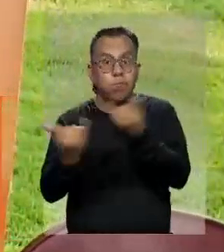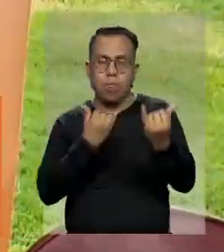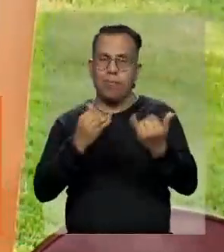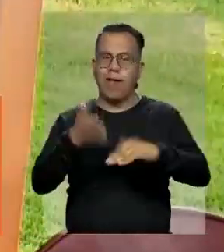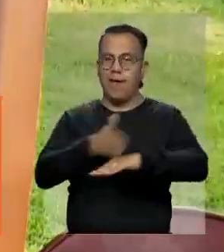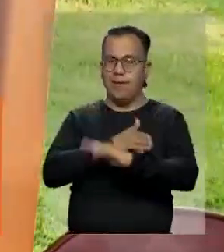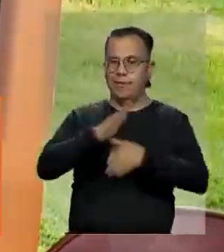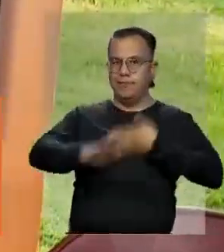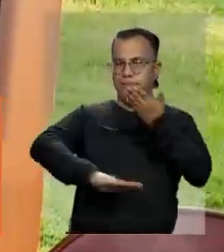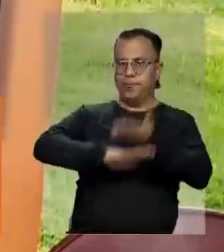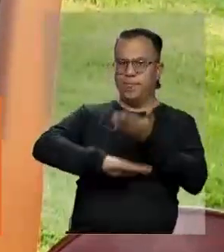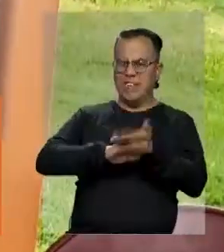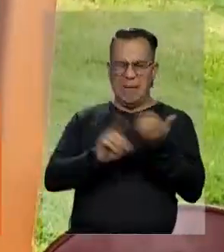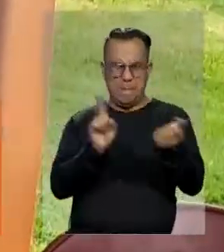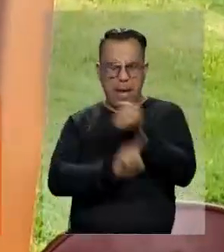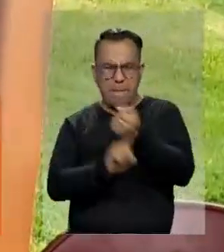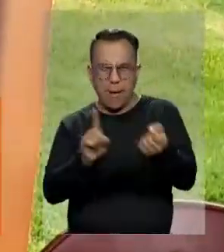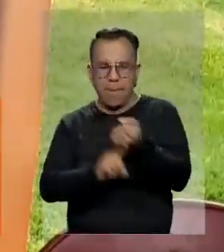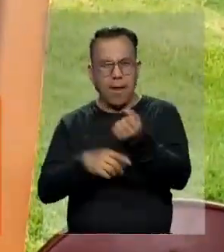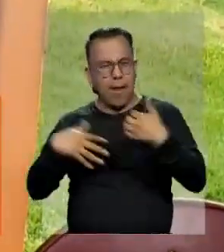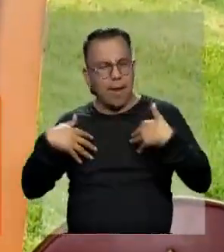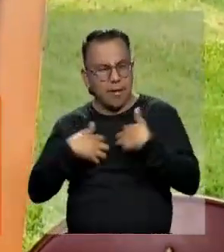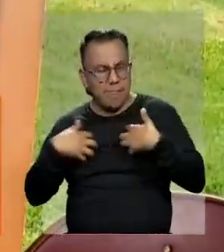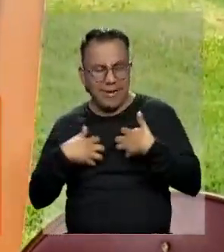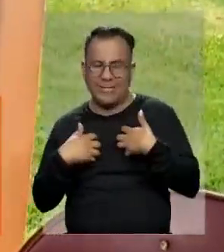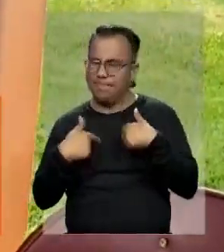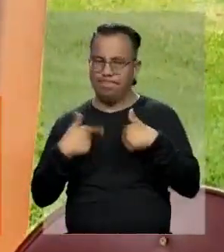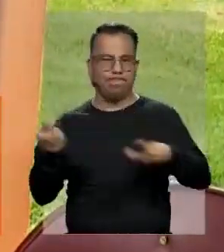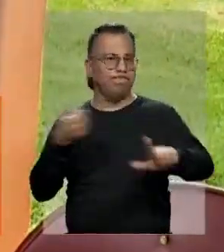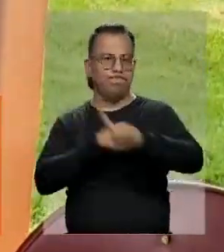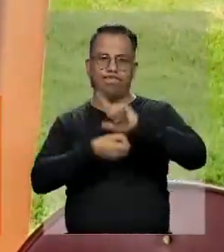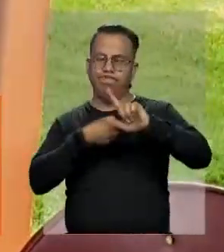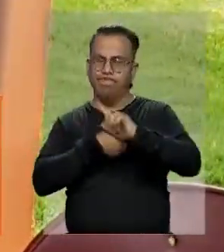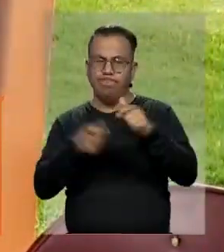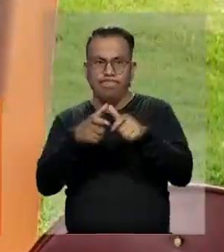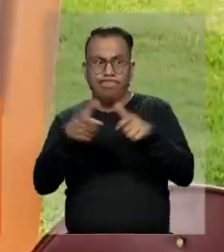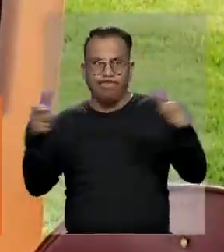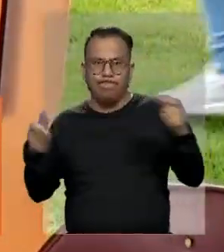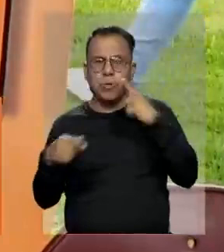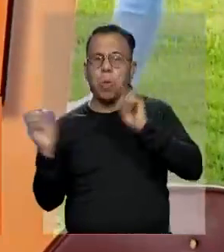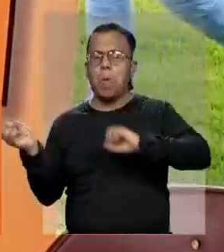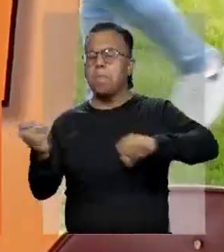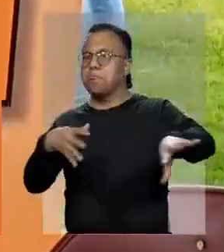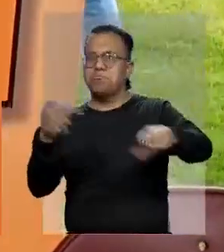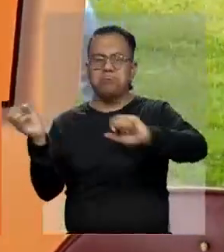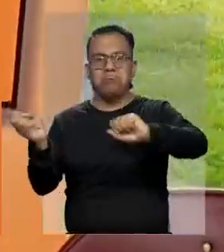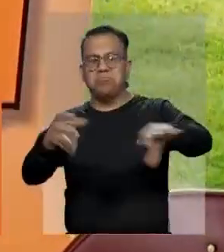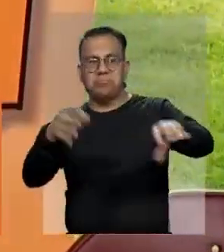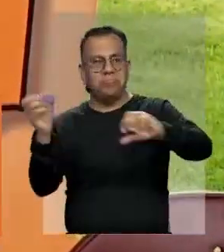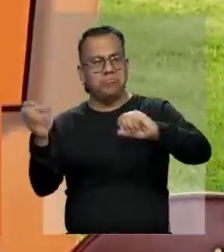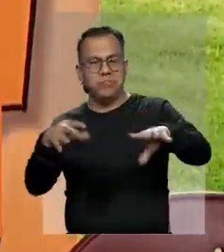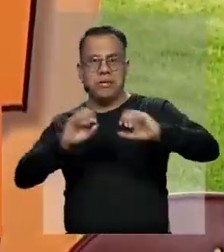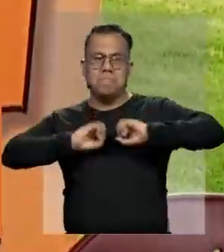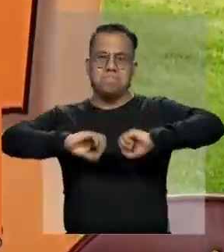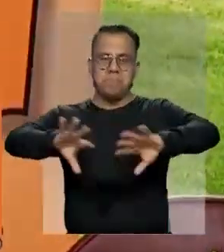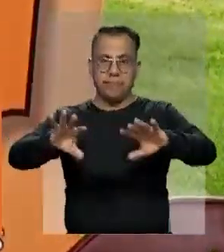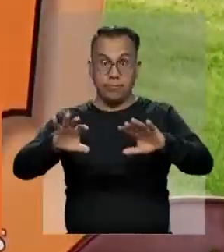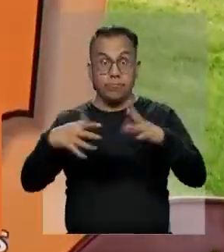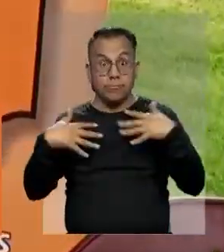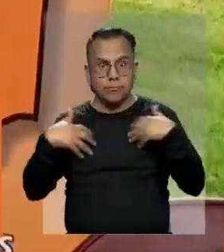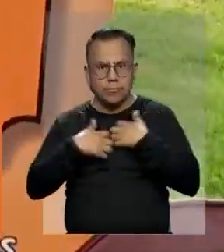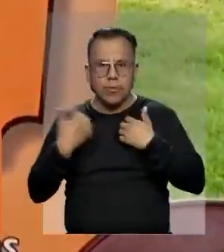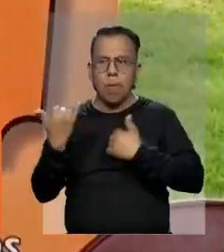lo del maltrato animal porque en nuestra localidad se ve mucho el abandono animal y los animales